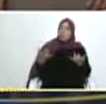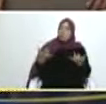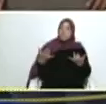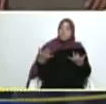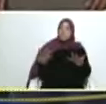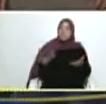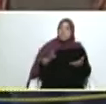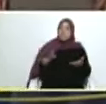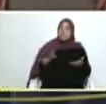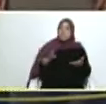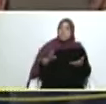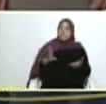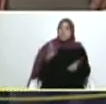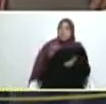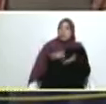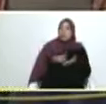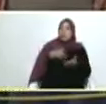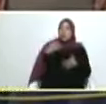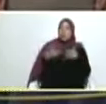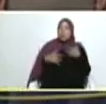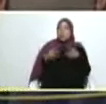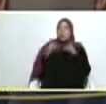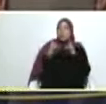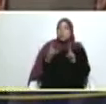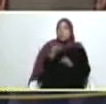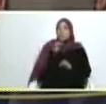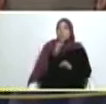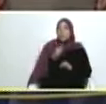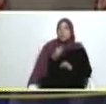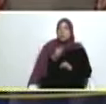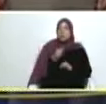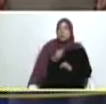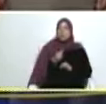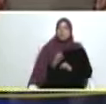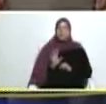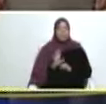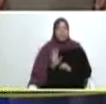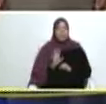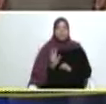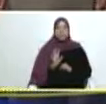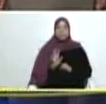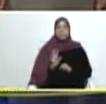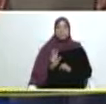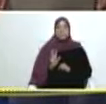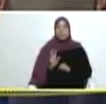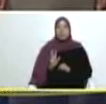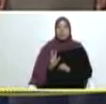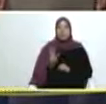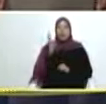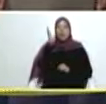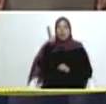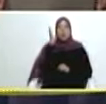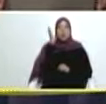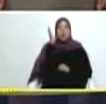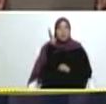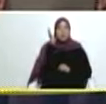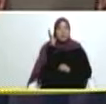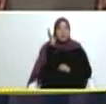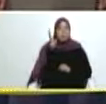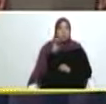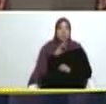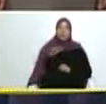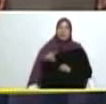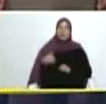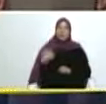acción. No se quiere ser pesimista ni desesperanzador, sino de crear conciencia. Y cuando